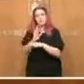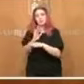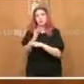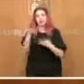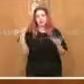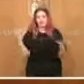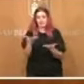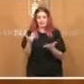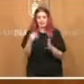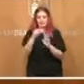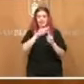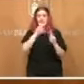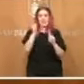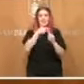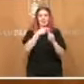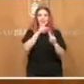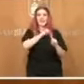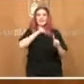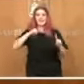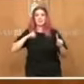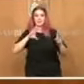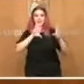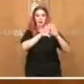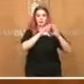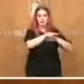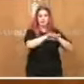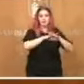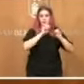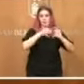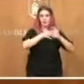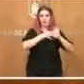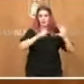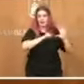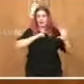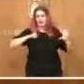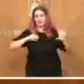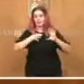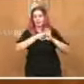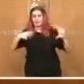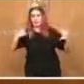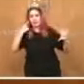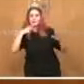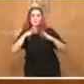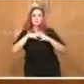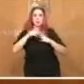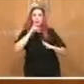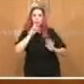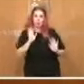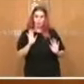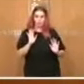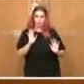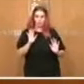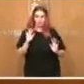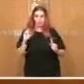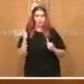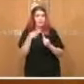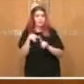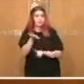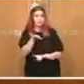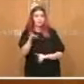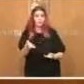a elaborar un diagnóstico independiente y ajeno a la Administración Pública sobre el estado de las infraestructuras. ¿Dónde está este